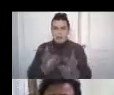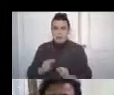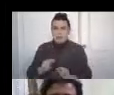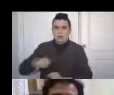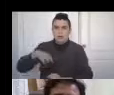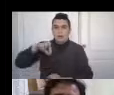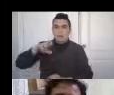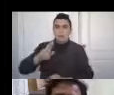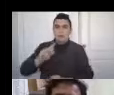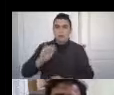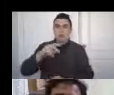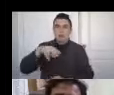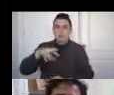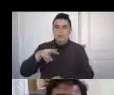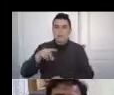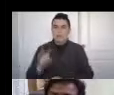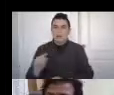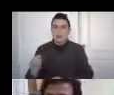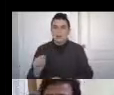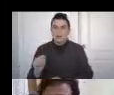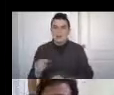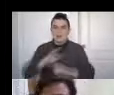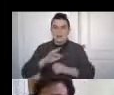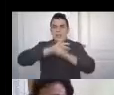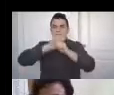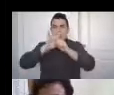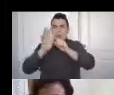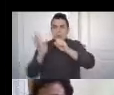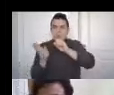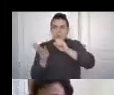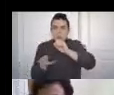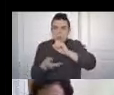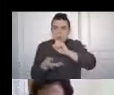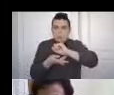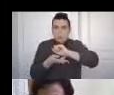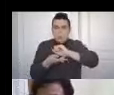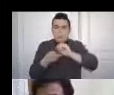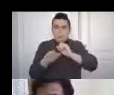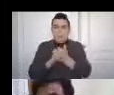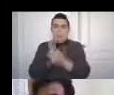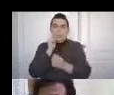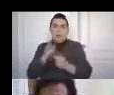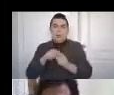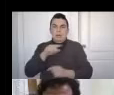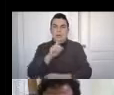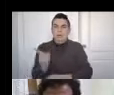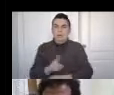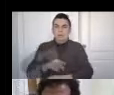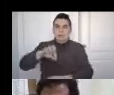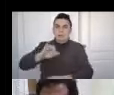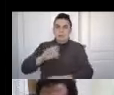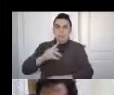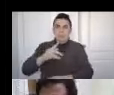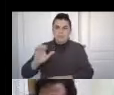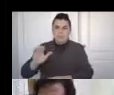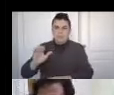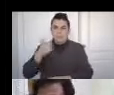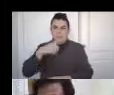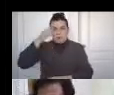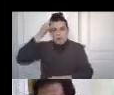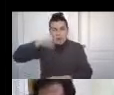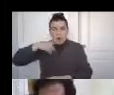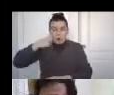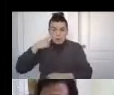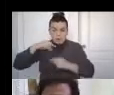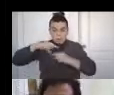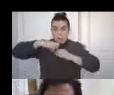estar involucradas en la entrada del virus. La proteína spike, ¿cierto? O la espícula, que se habla mucho hoy día porque